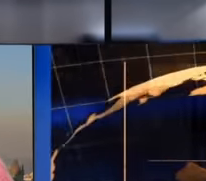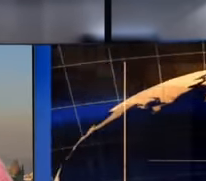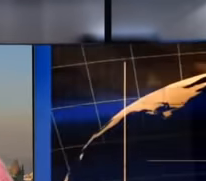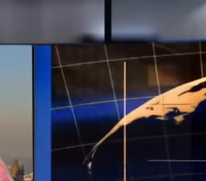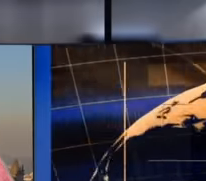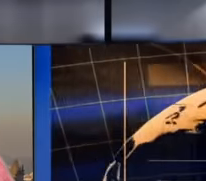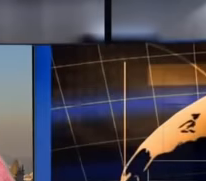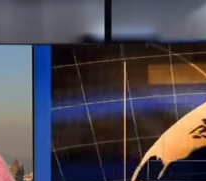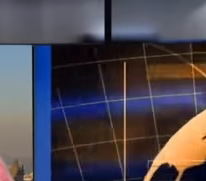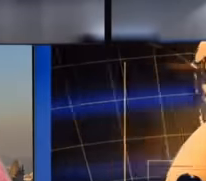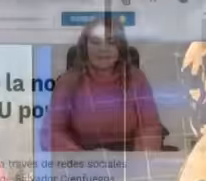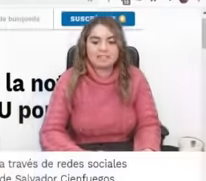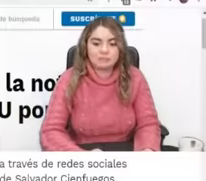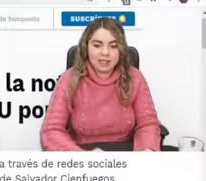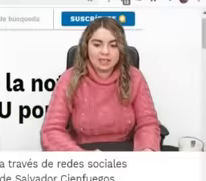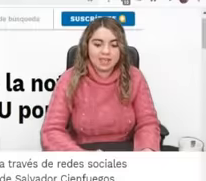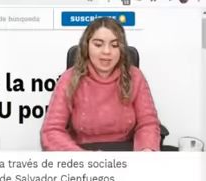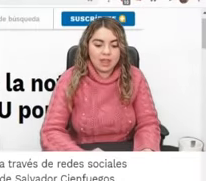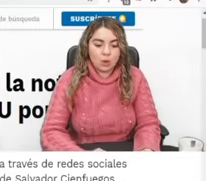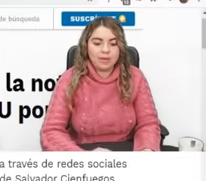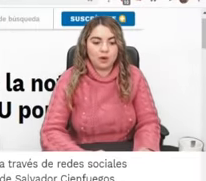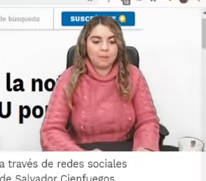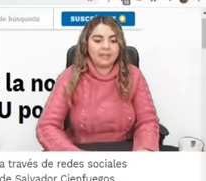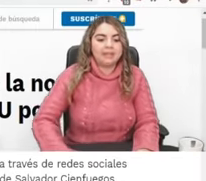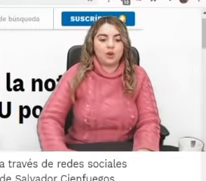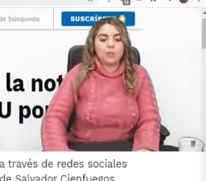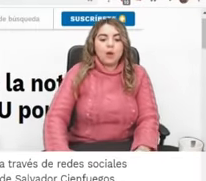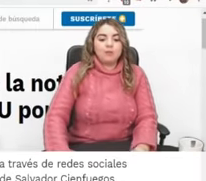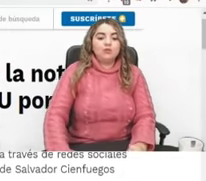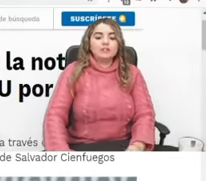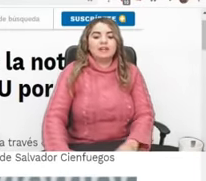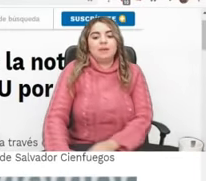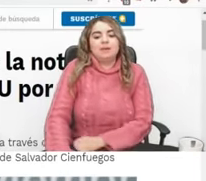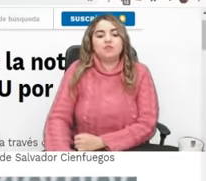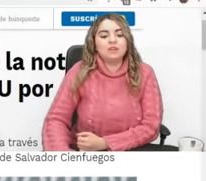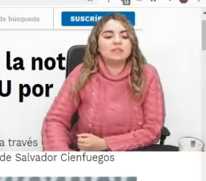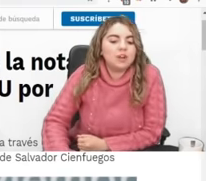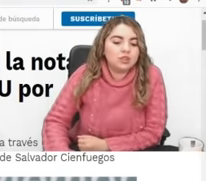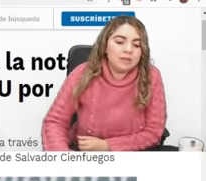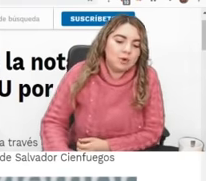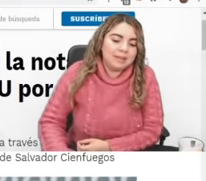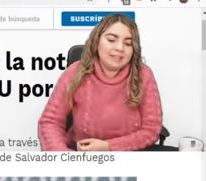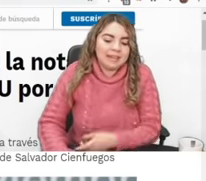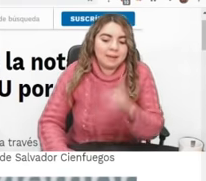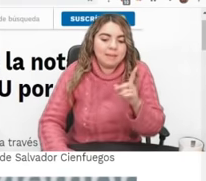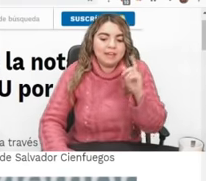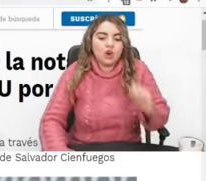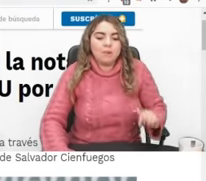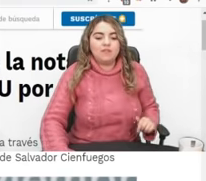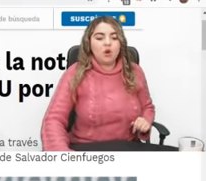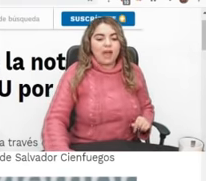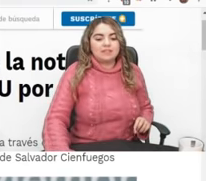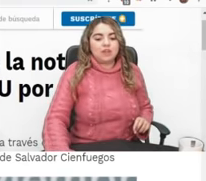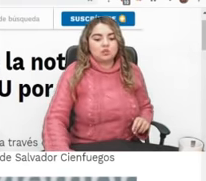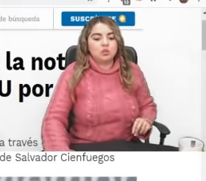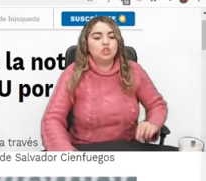estaba haciendo las cosas mal y a espaldas del gobierno mexicano. Profundo extrañamiento, esta es la nota diplomática que México